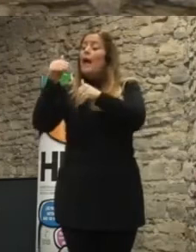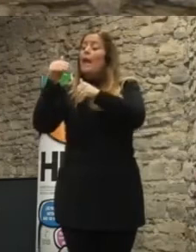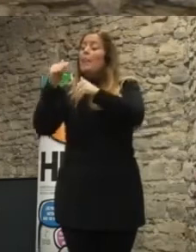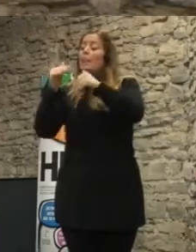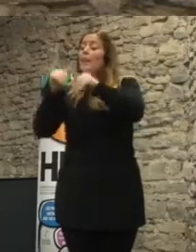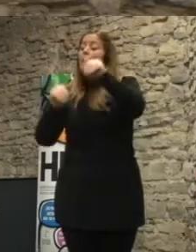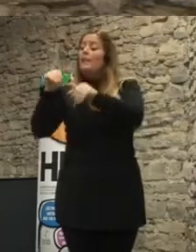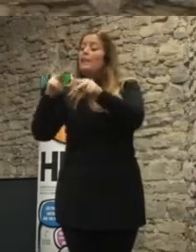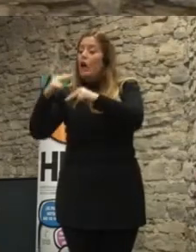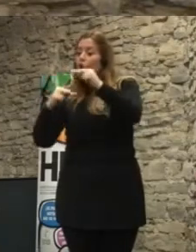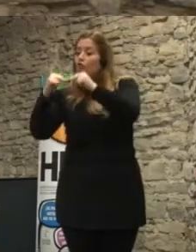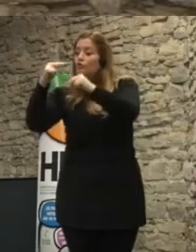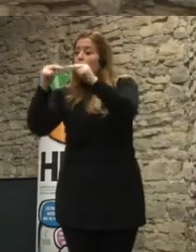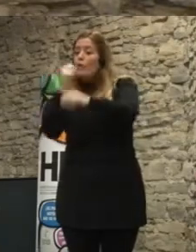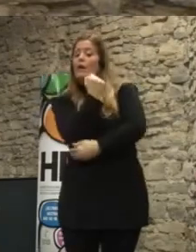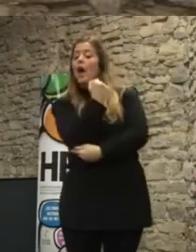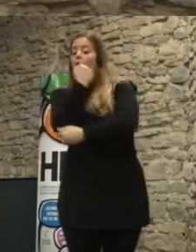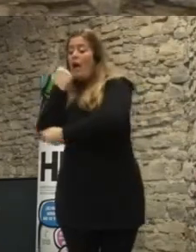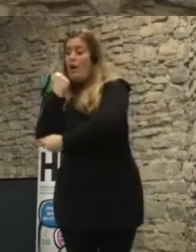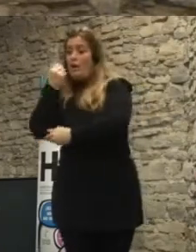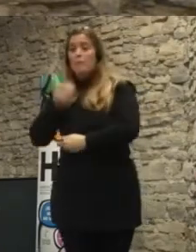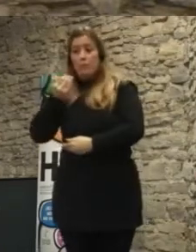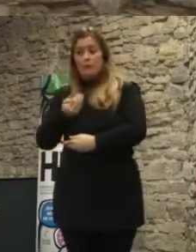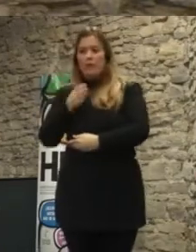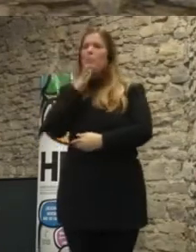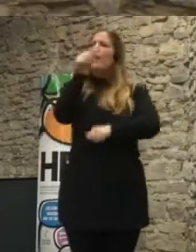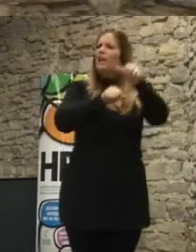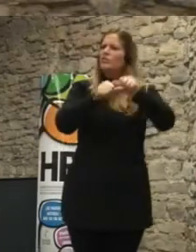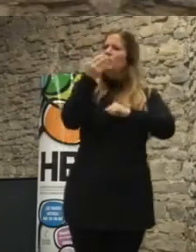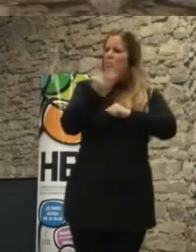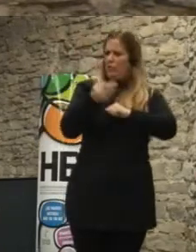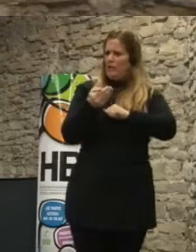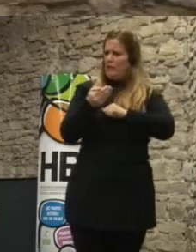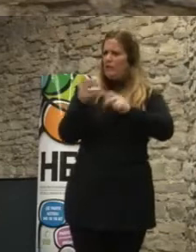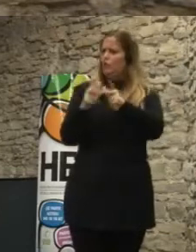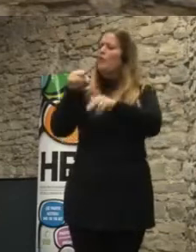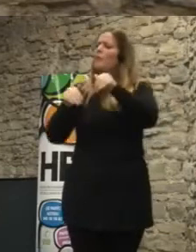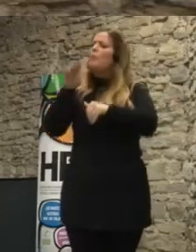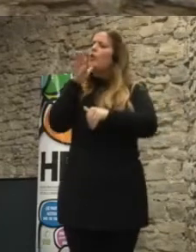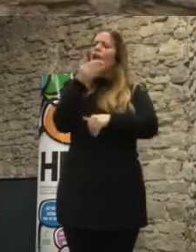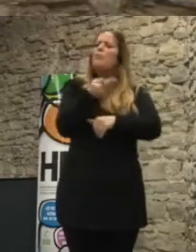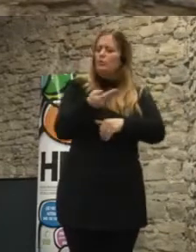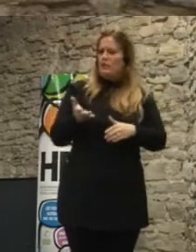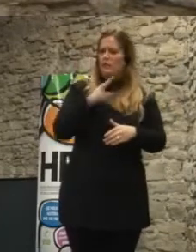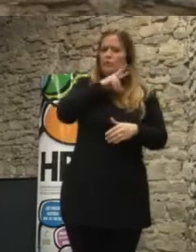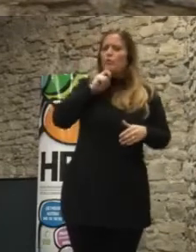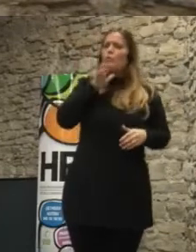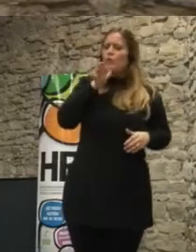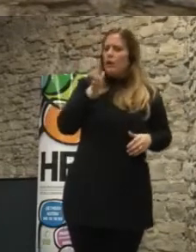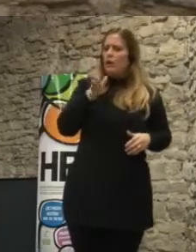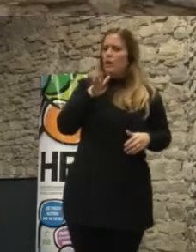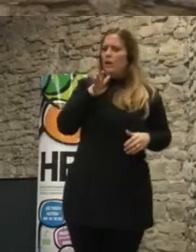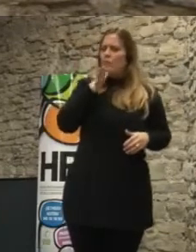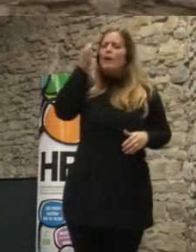son fundamentales las asociaciones para la sociedad democrática? ¿Por qué tenemos que pensarnos y pensarlas desde este punto de